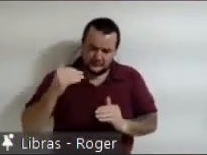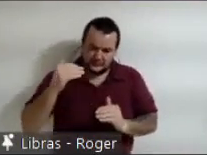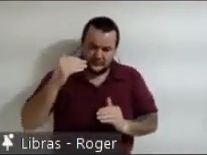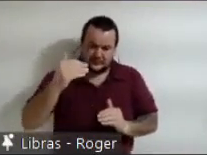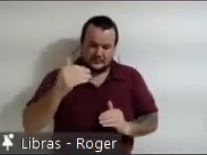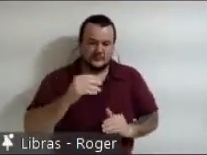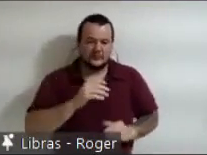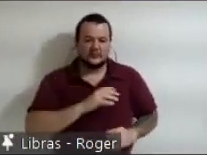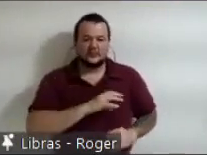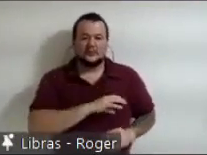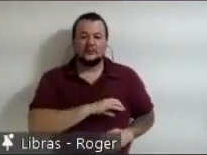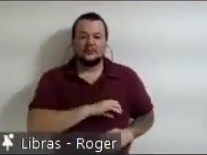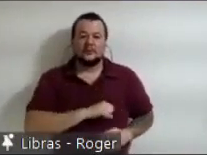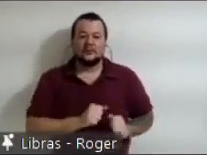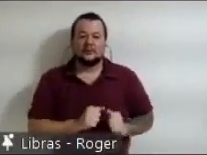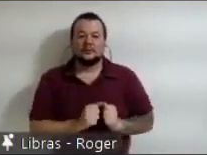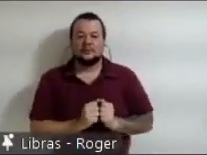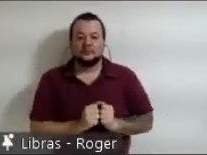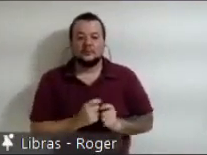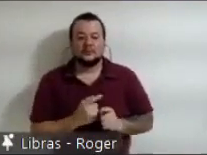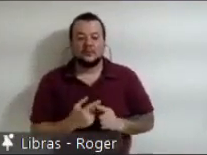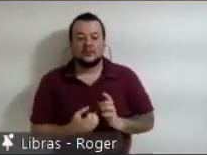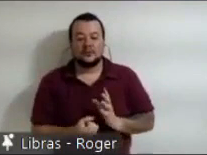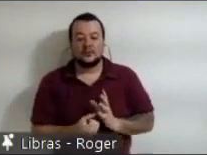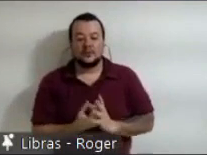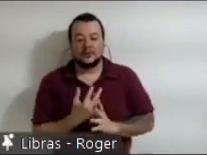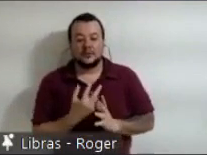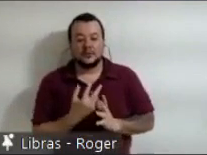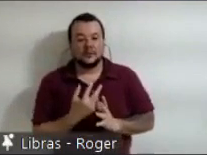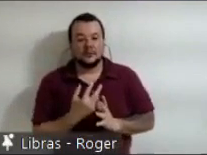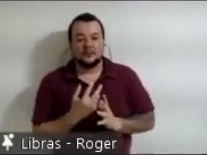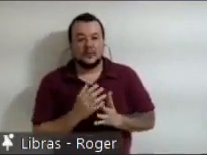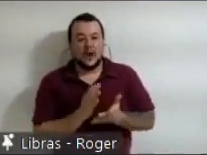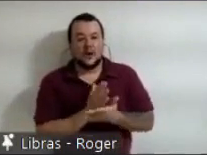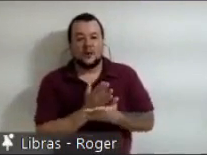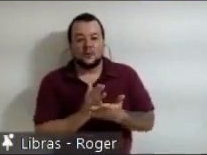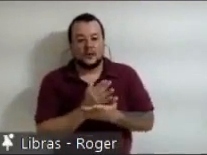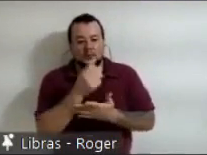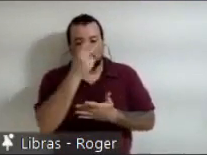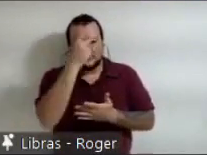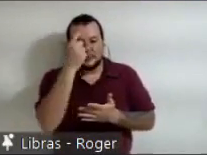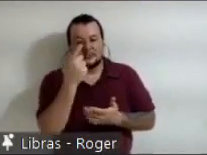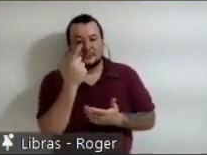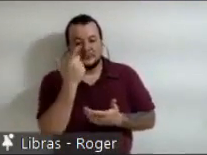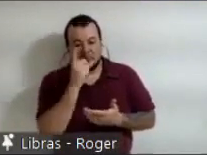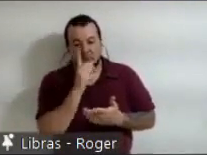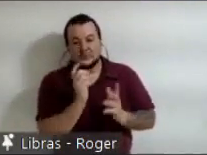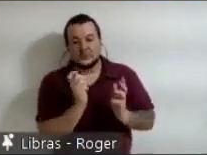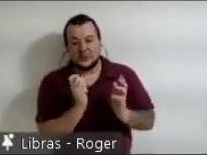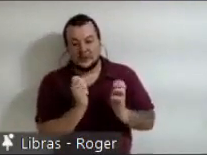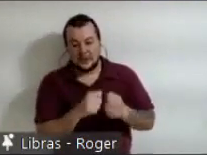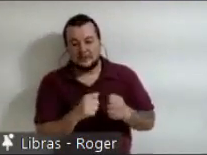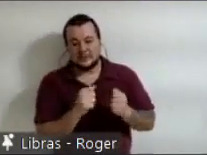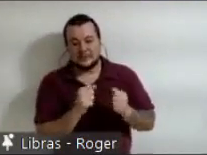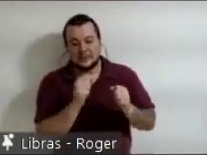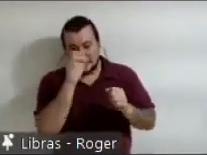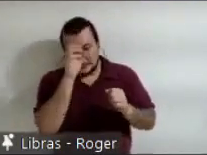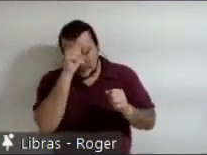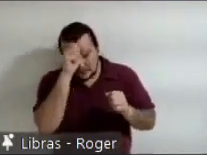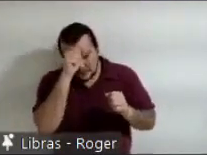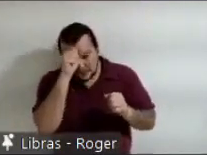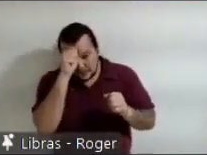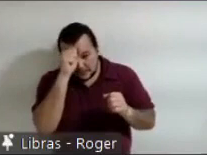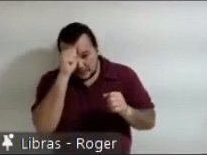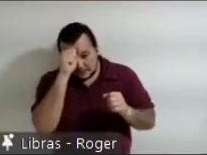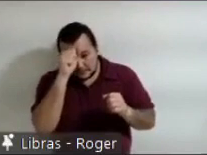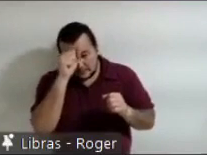situación para que las personas aprendan Inclui a mim, que também quero aprender. E o gestiono. Uso